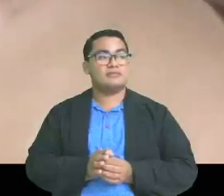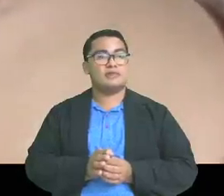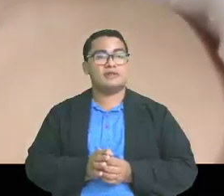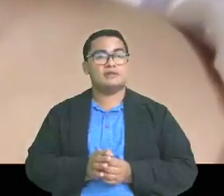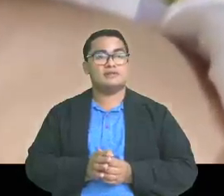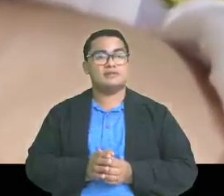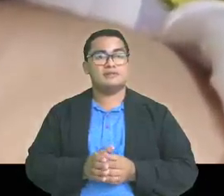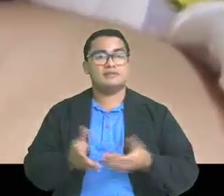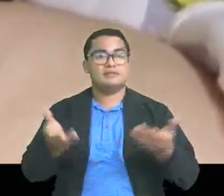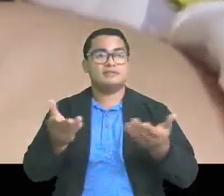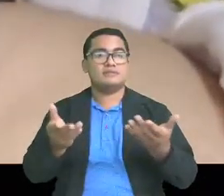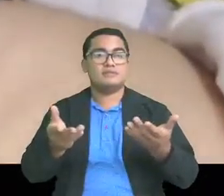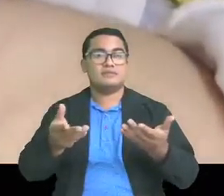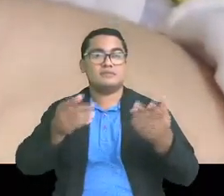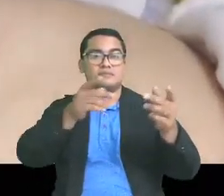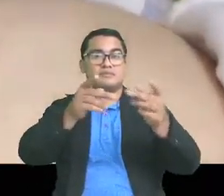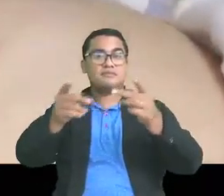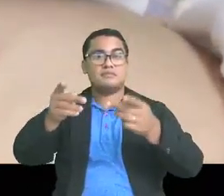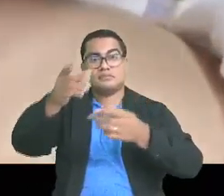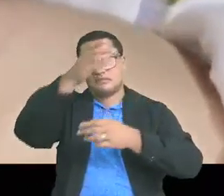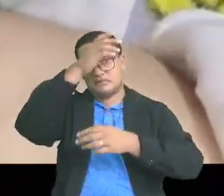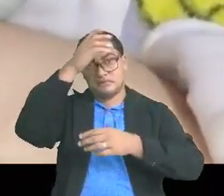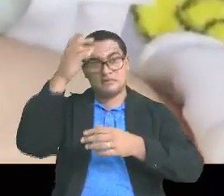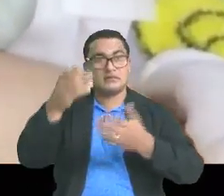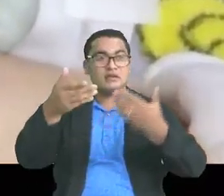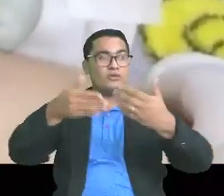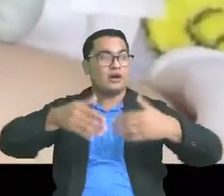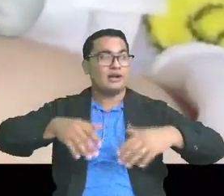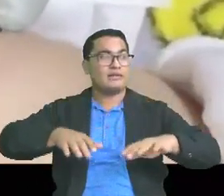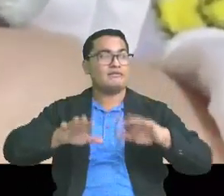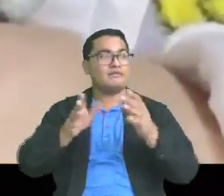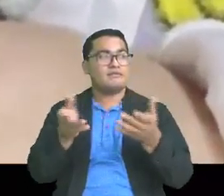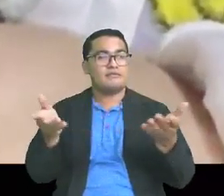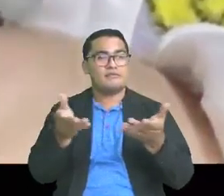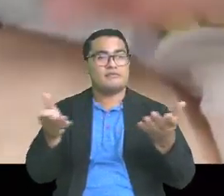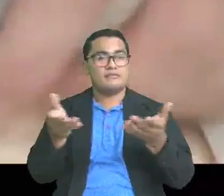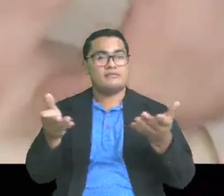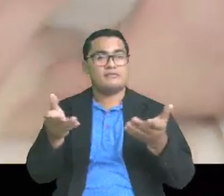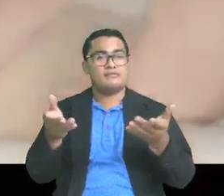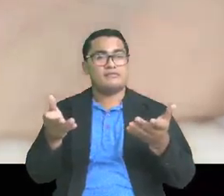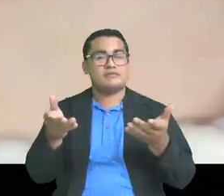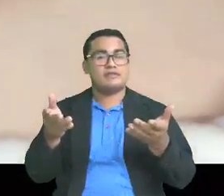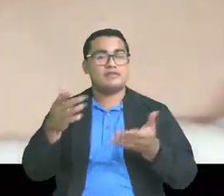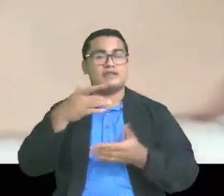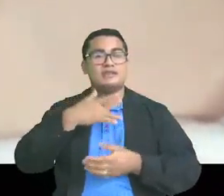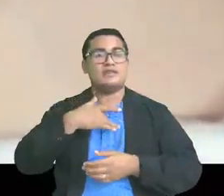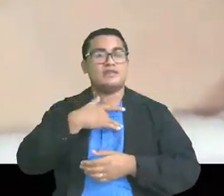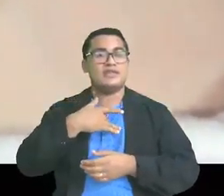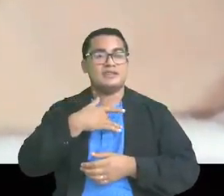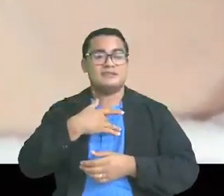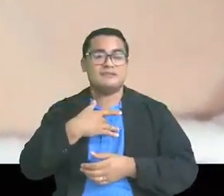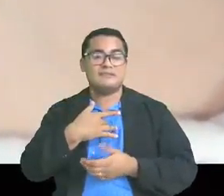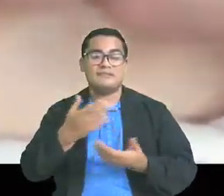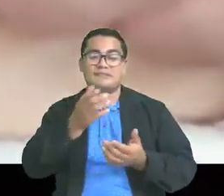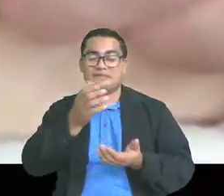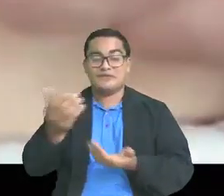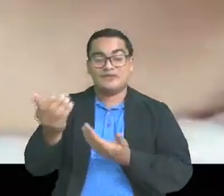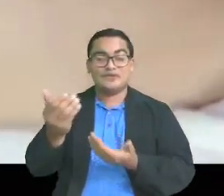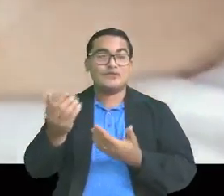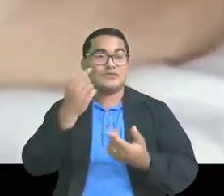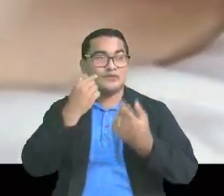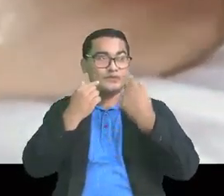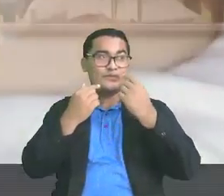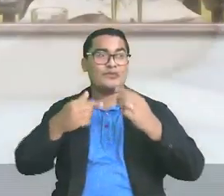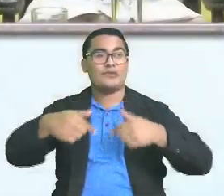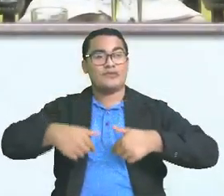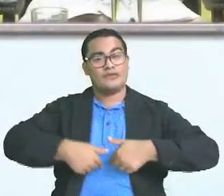Una creencia popular. Sí, sin embargo, hay algo en lo que sí tiene razón. Cuando el niño llora, se manifiesta la hernia. Oh, ya. ¿Ya?